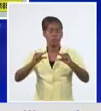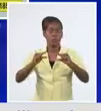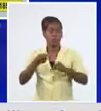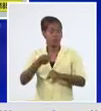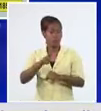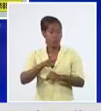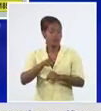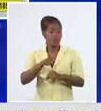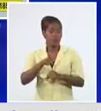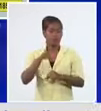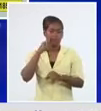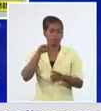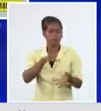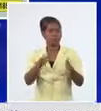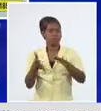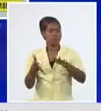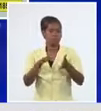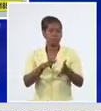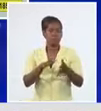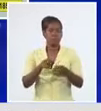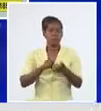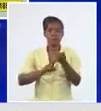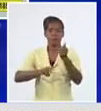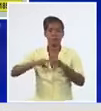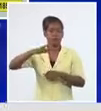al día anterior, Pinar de Río